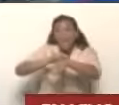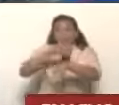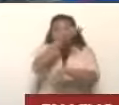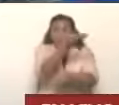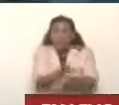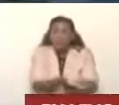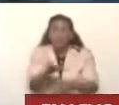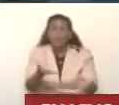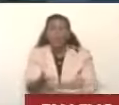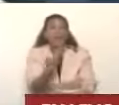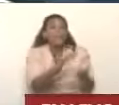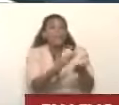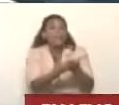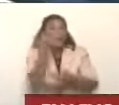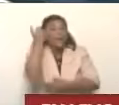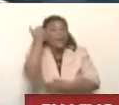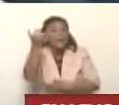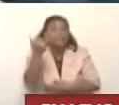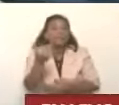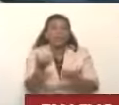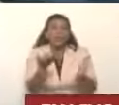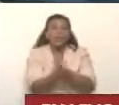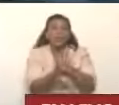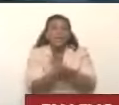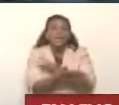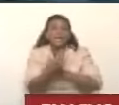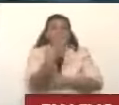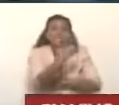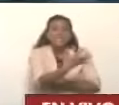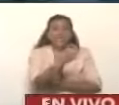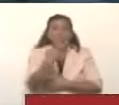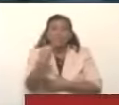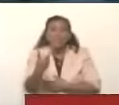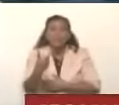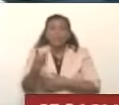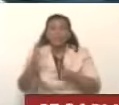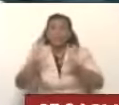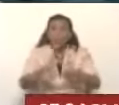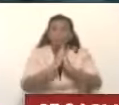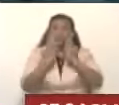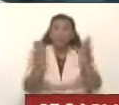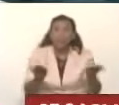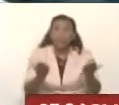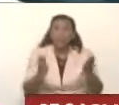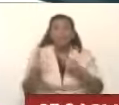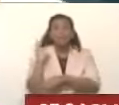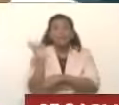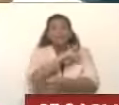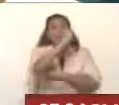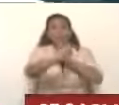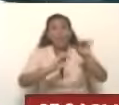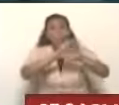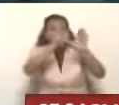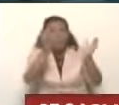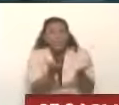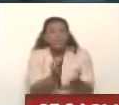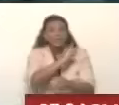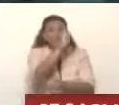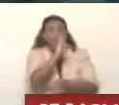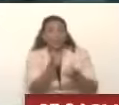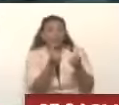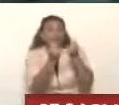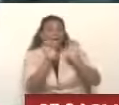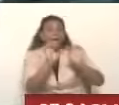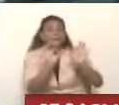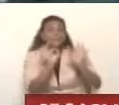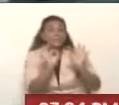nos ha propuesto organizar la 52 edición del Foro Mundial de Zonas Económicas Especiales, que